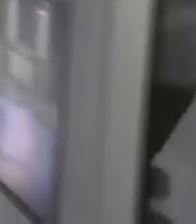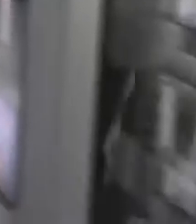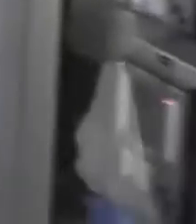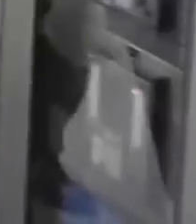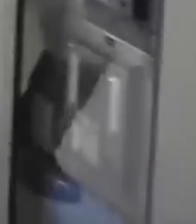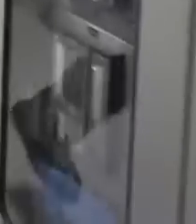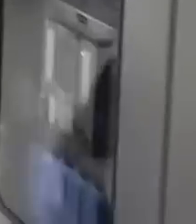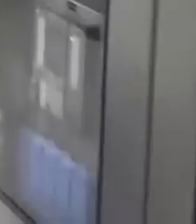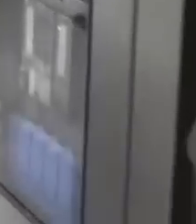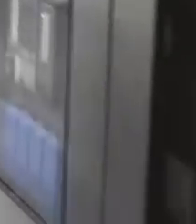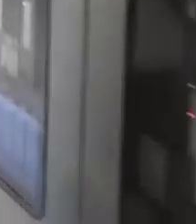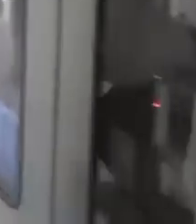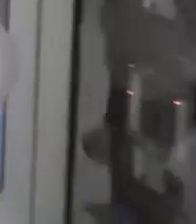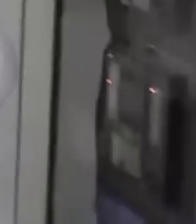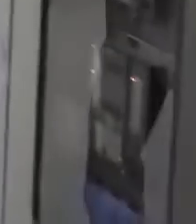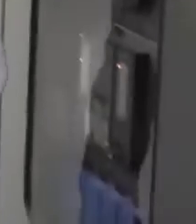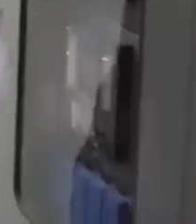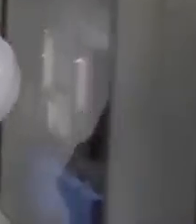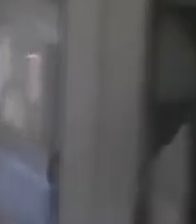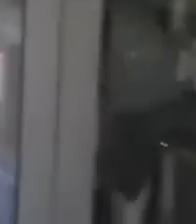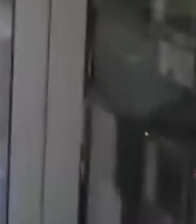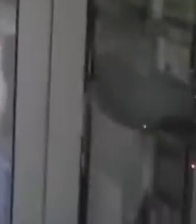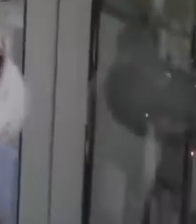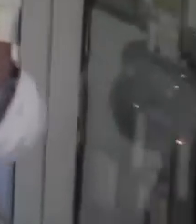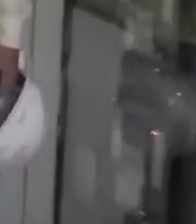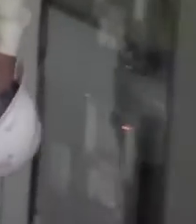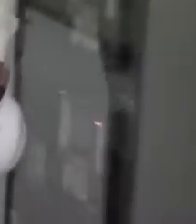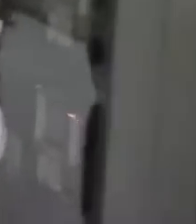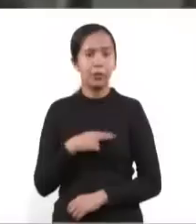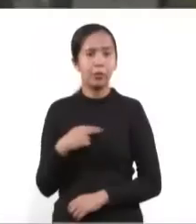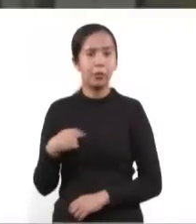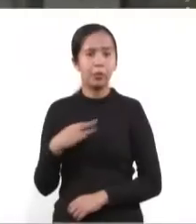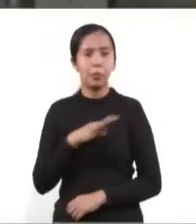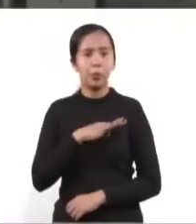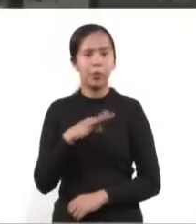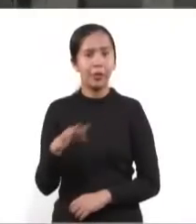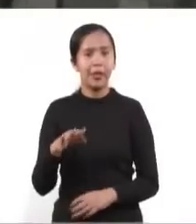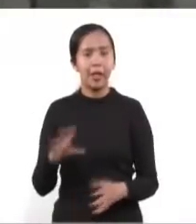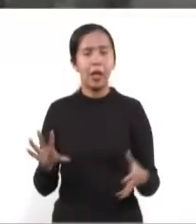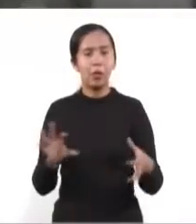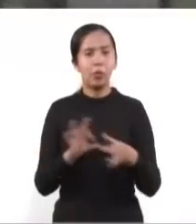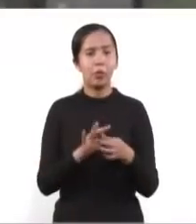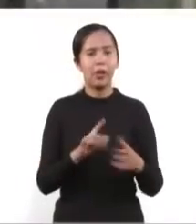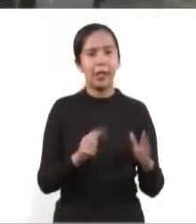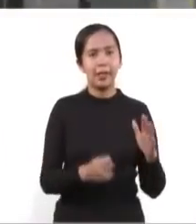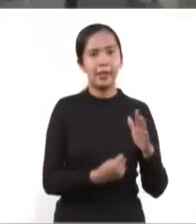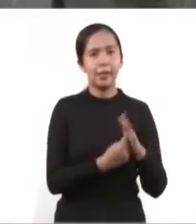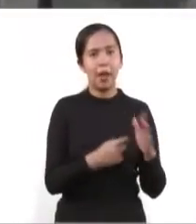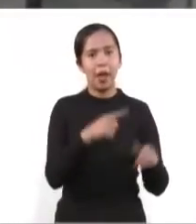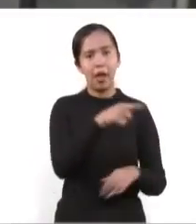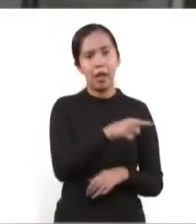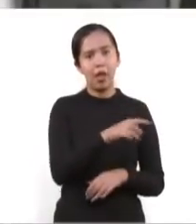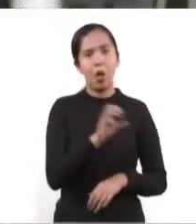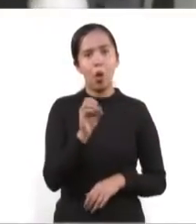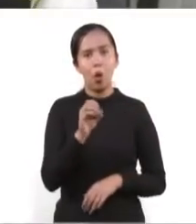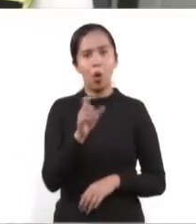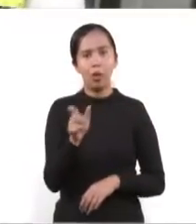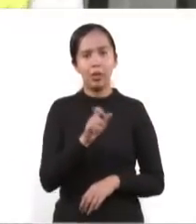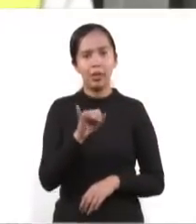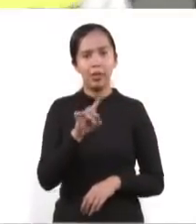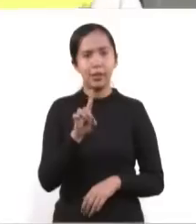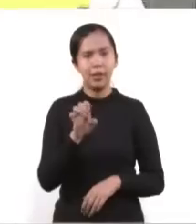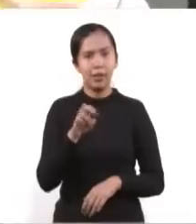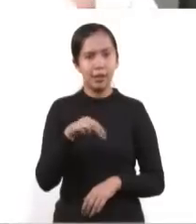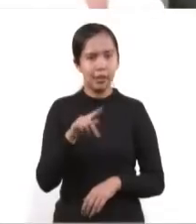En 230, sí, doctora. En 230 tenemos la posibilidad de conectar dos sistemas: el que viene de Occidente, que es el que viene por allá del lado